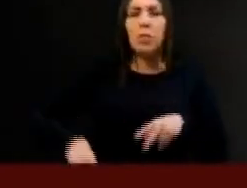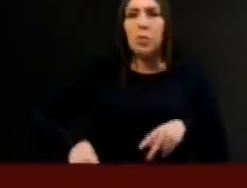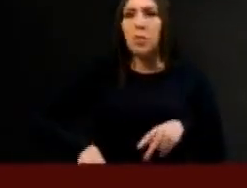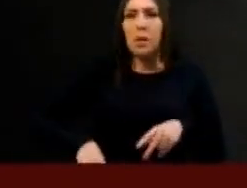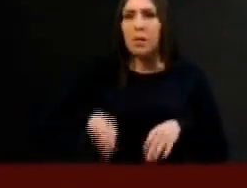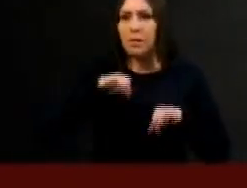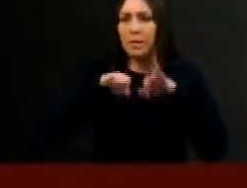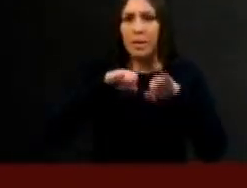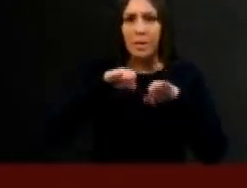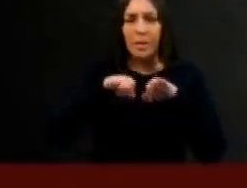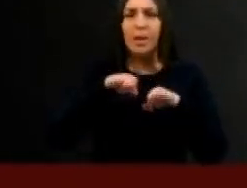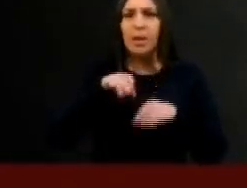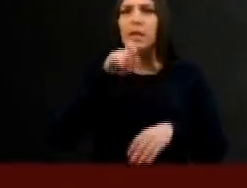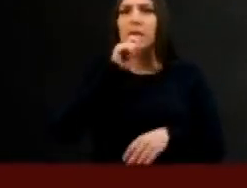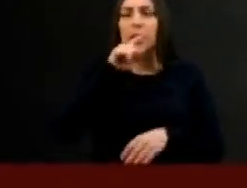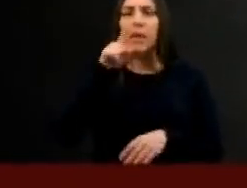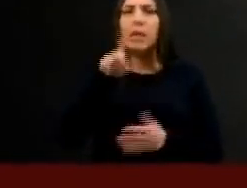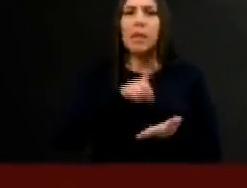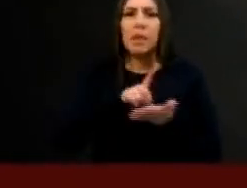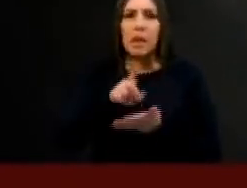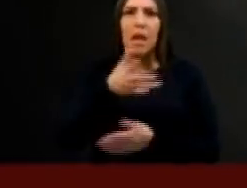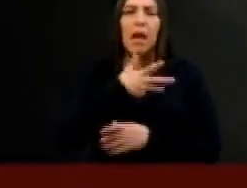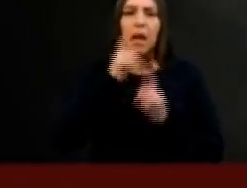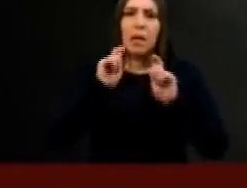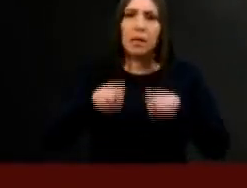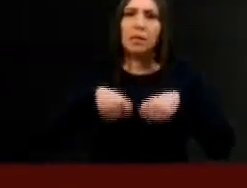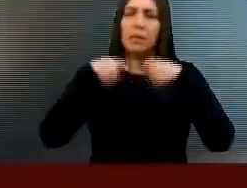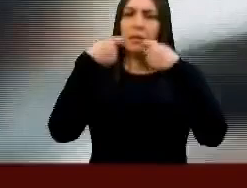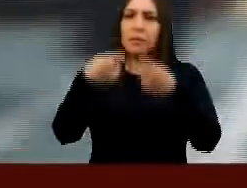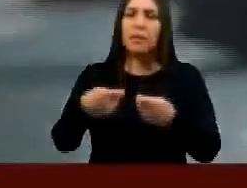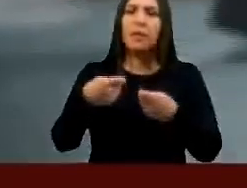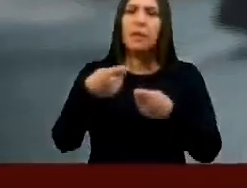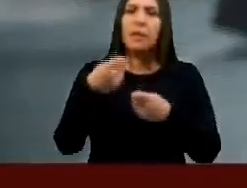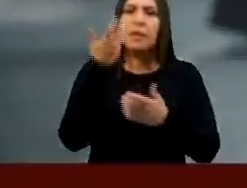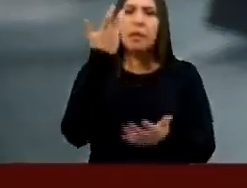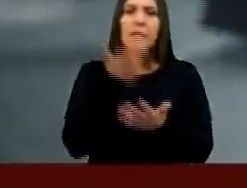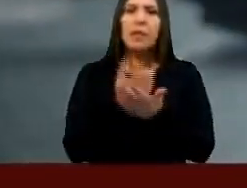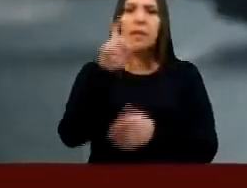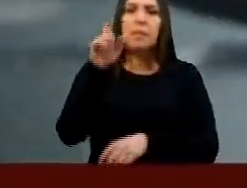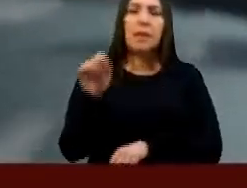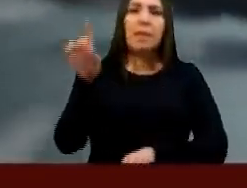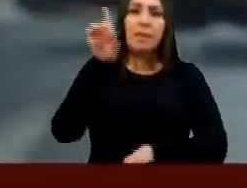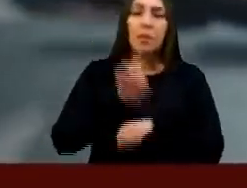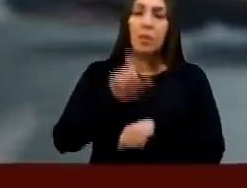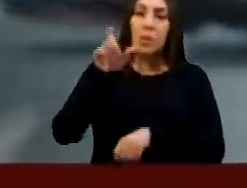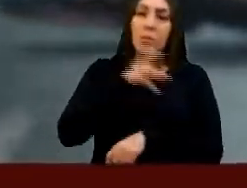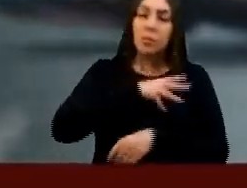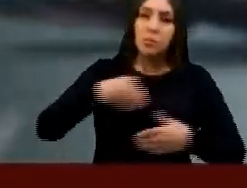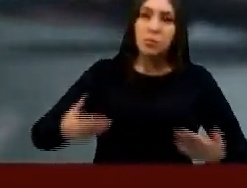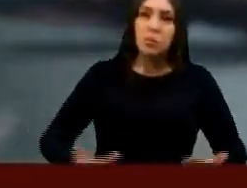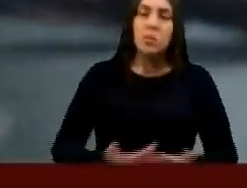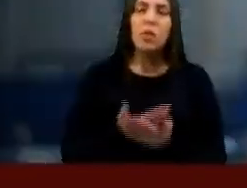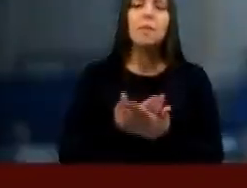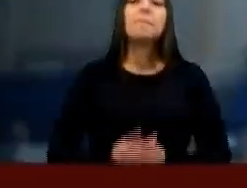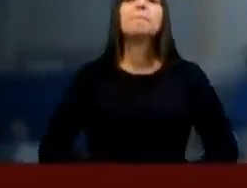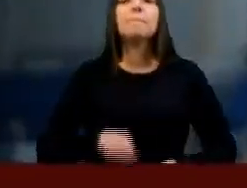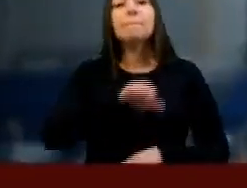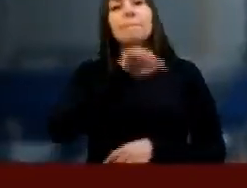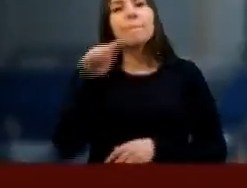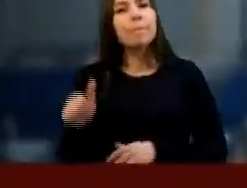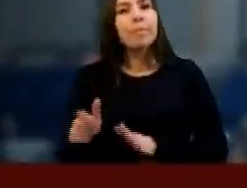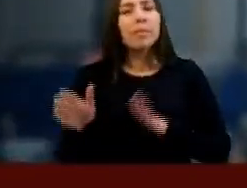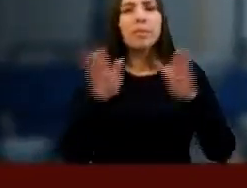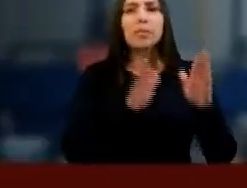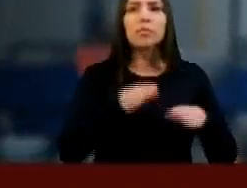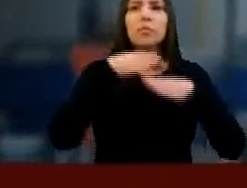tener derecho también a 20 días por regla general. Otro de los temas que deberá analizar el Pleno de la Cámara Alta es la llamada